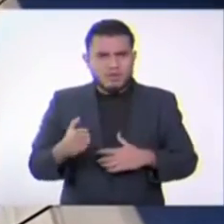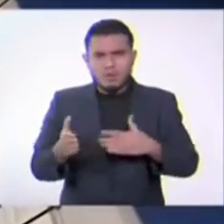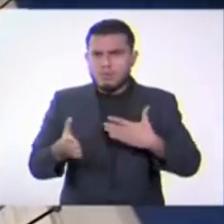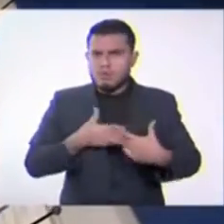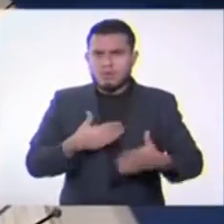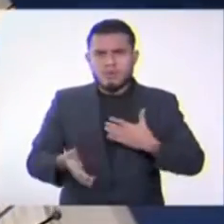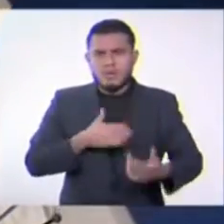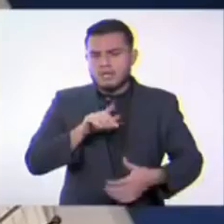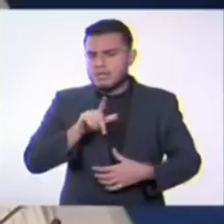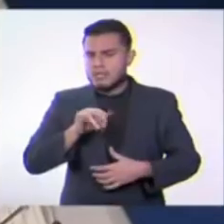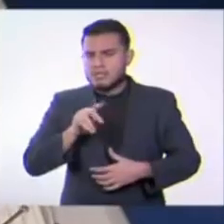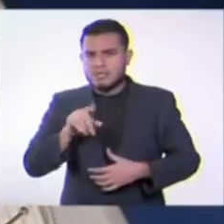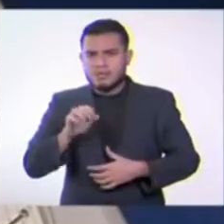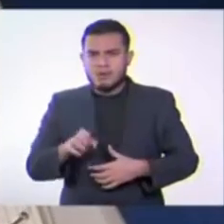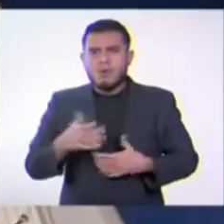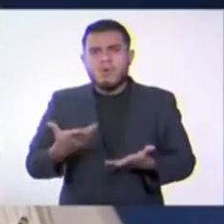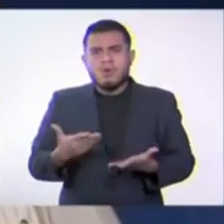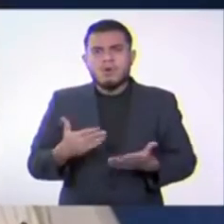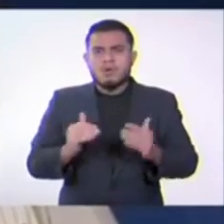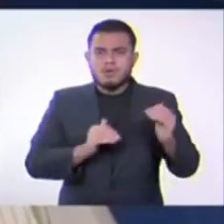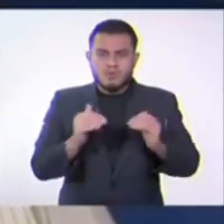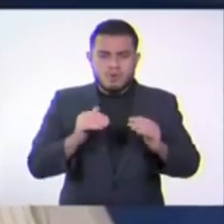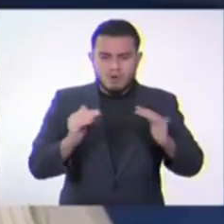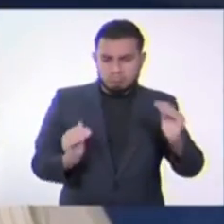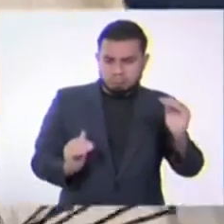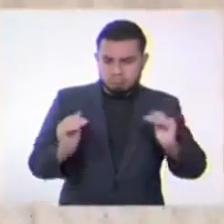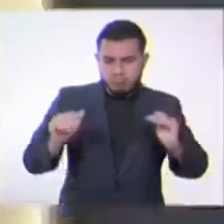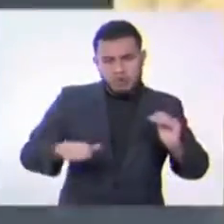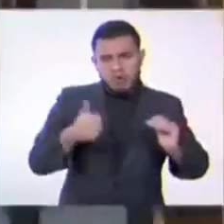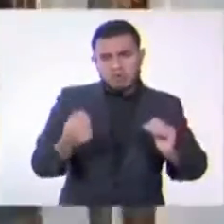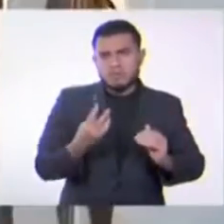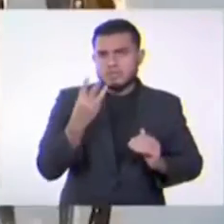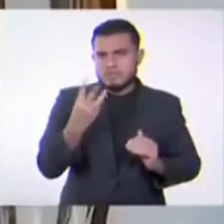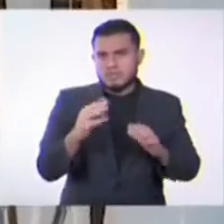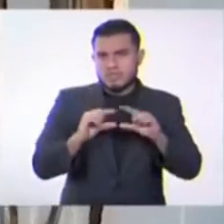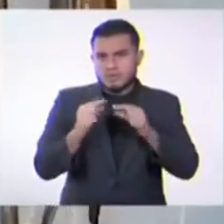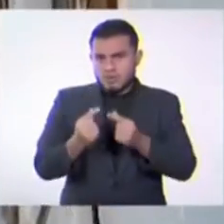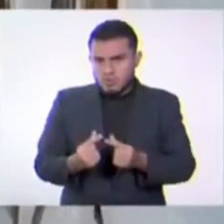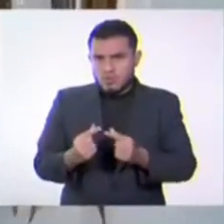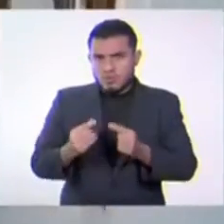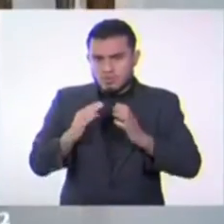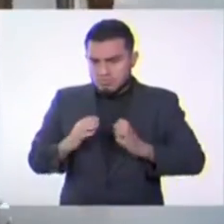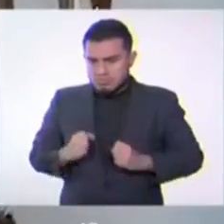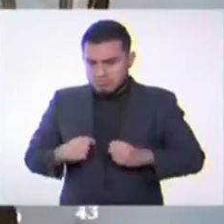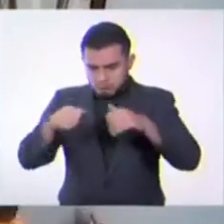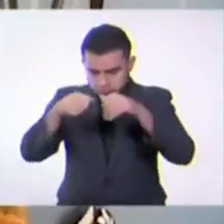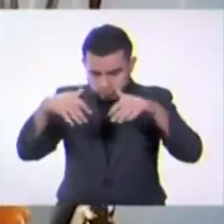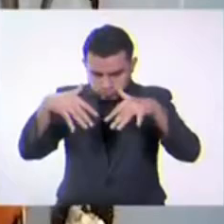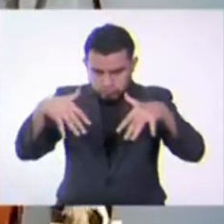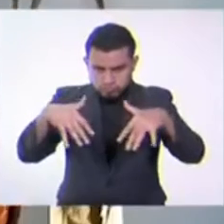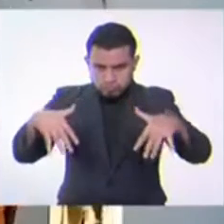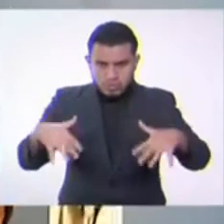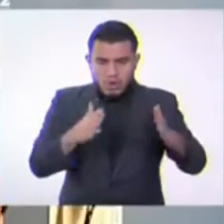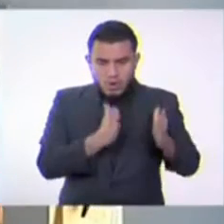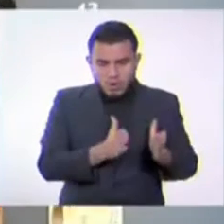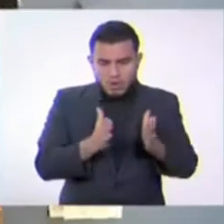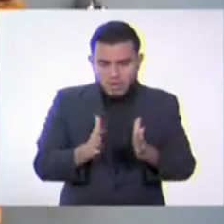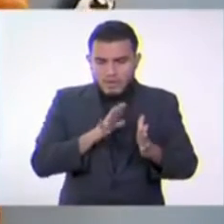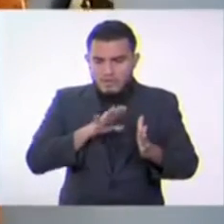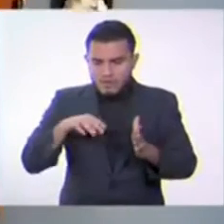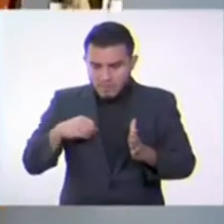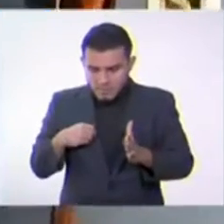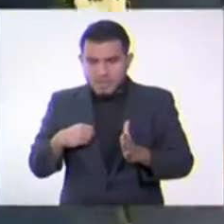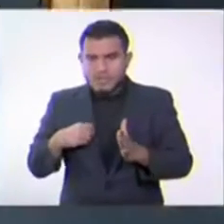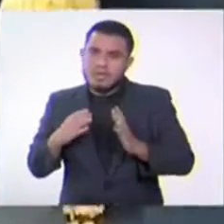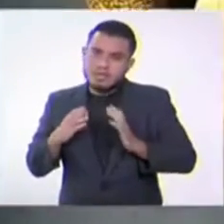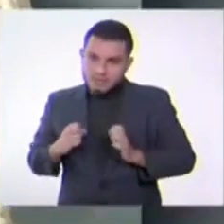Linneo también homologó otros 3 grupos jerárquicos cada vez más amplios: orden, familia y nuevamente